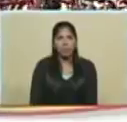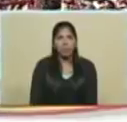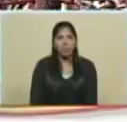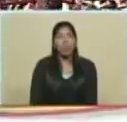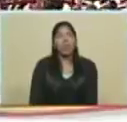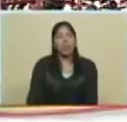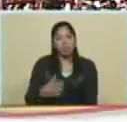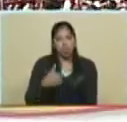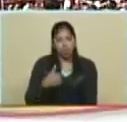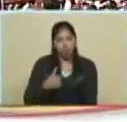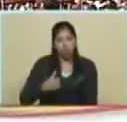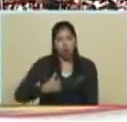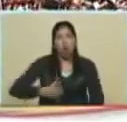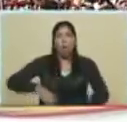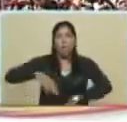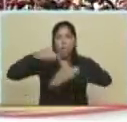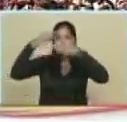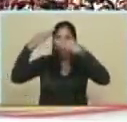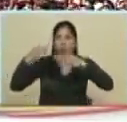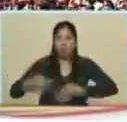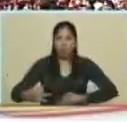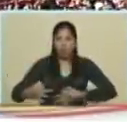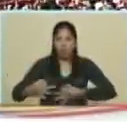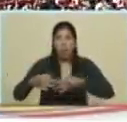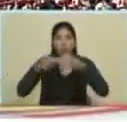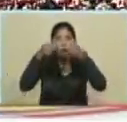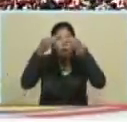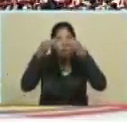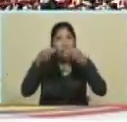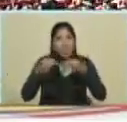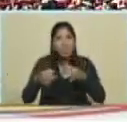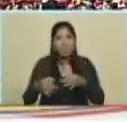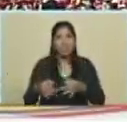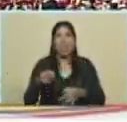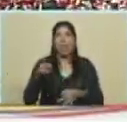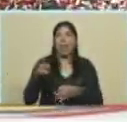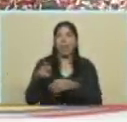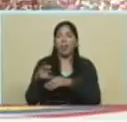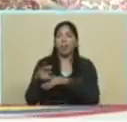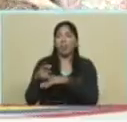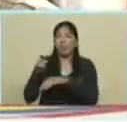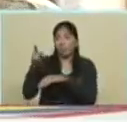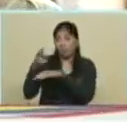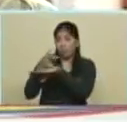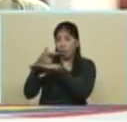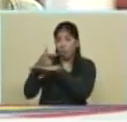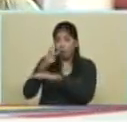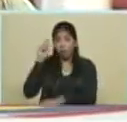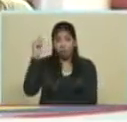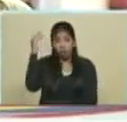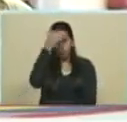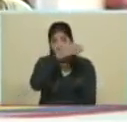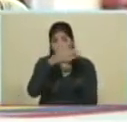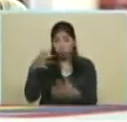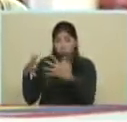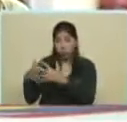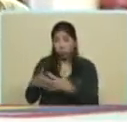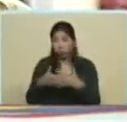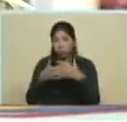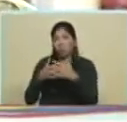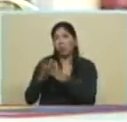Le pido formalmente al gobierno de Donald Trump que le